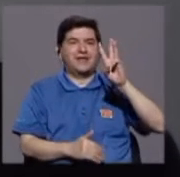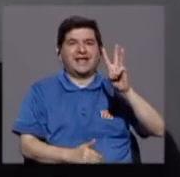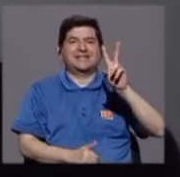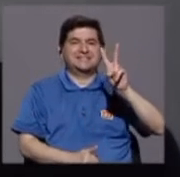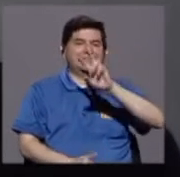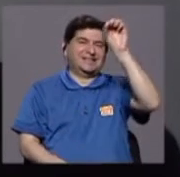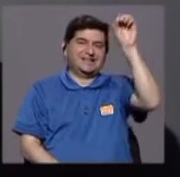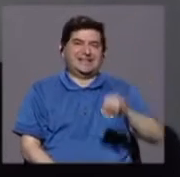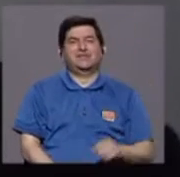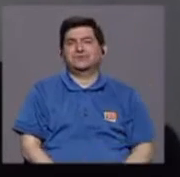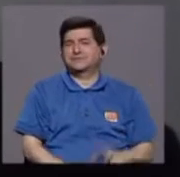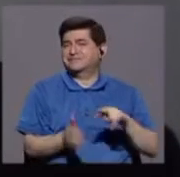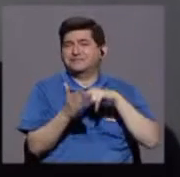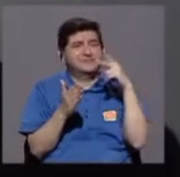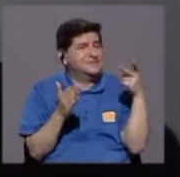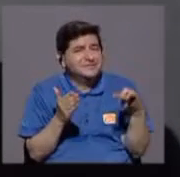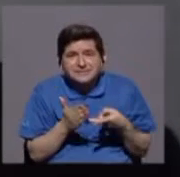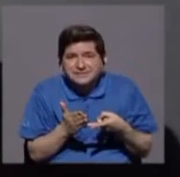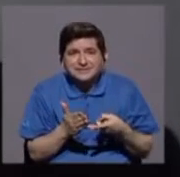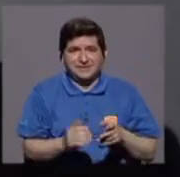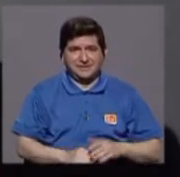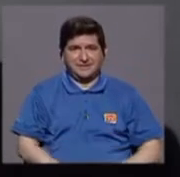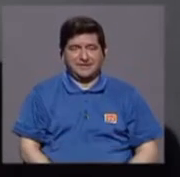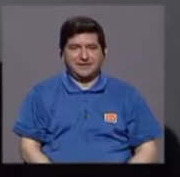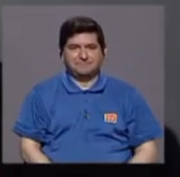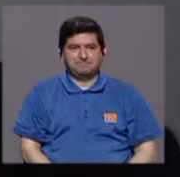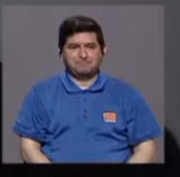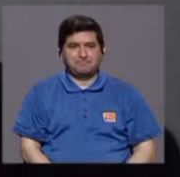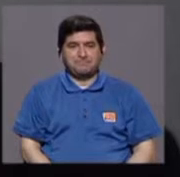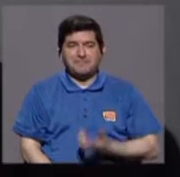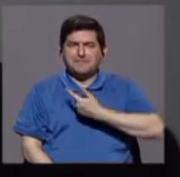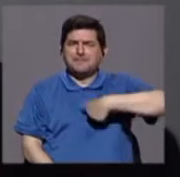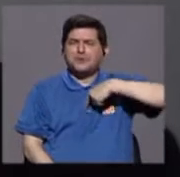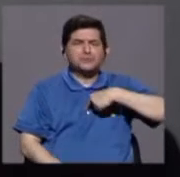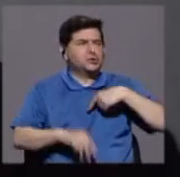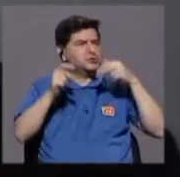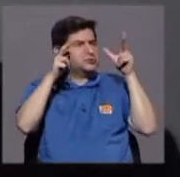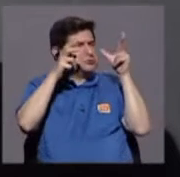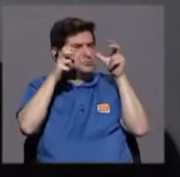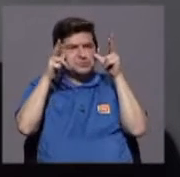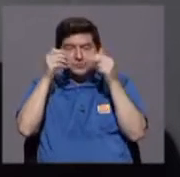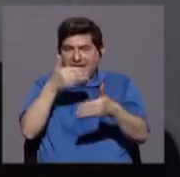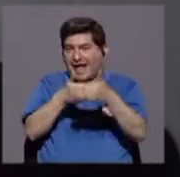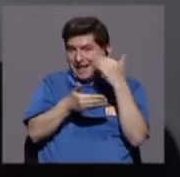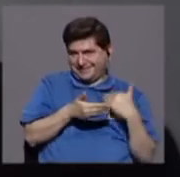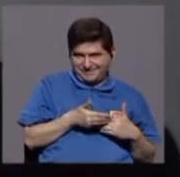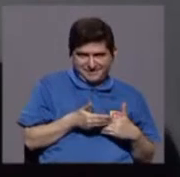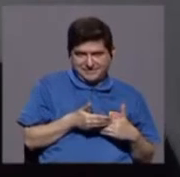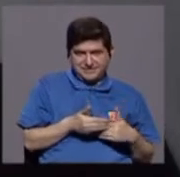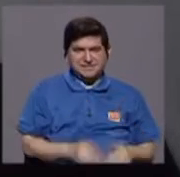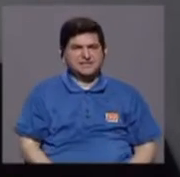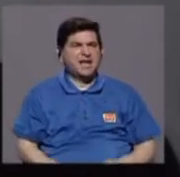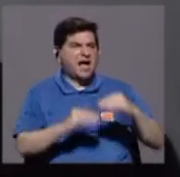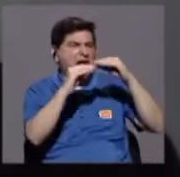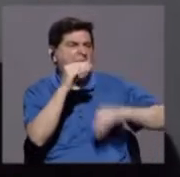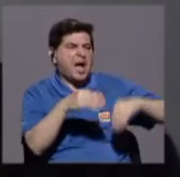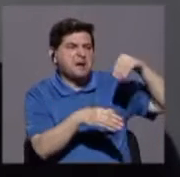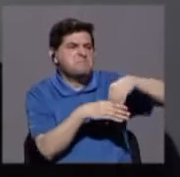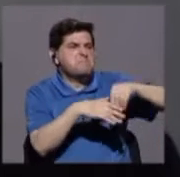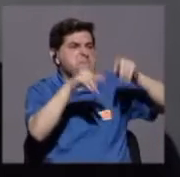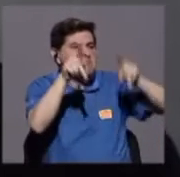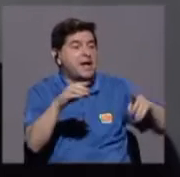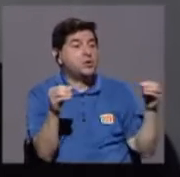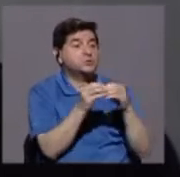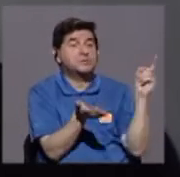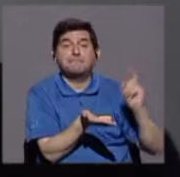62%. O sea, que la percepción que podríamos tener a priori de que cuanto menos ingresos tienen las personas,